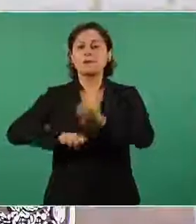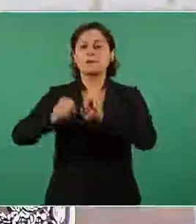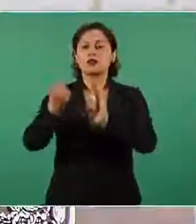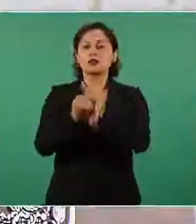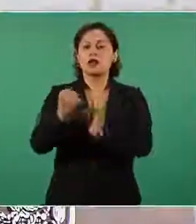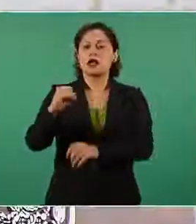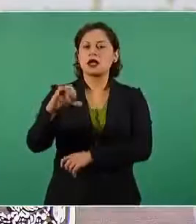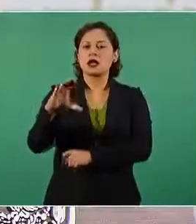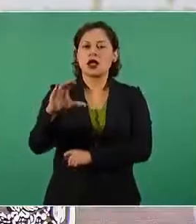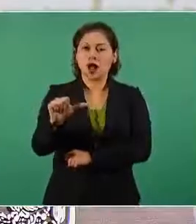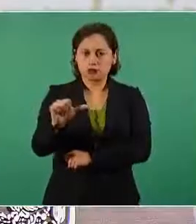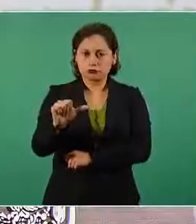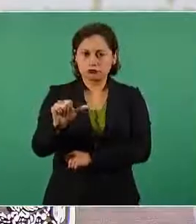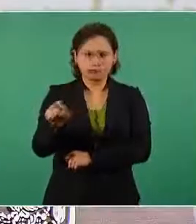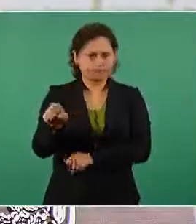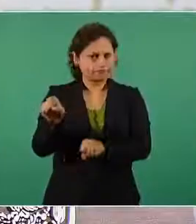mismo.